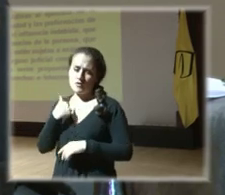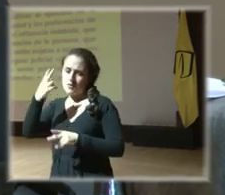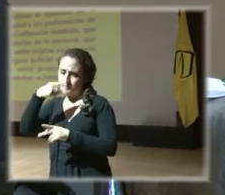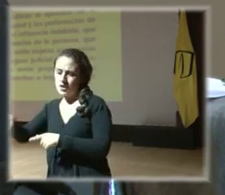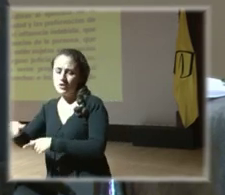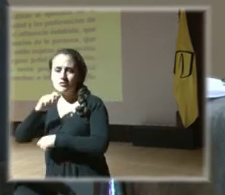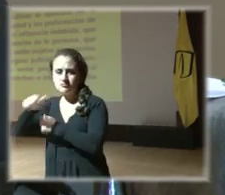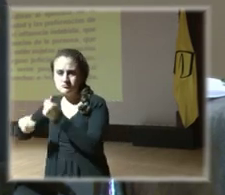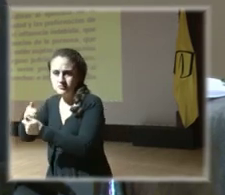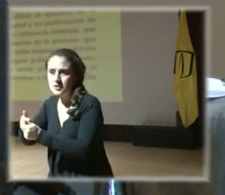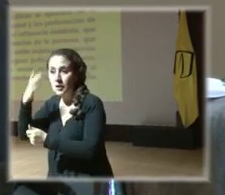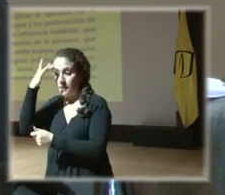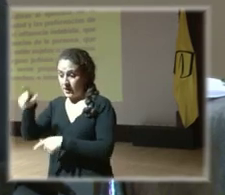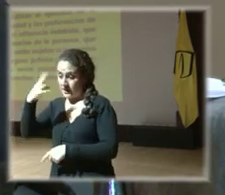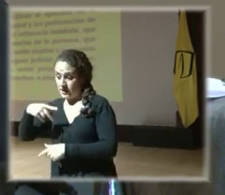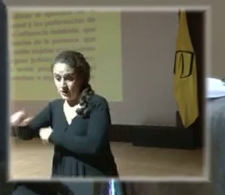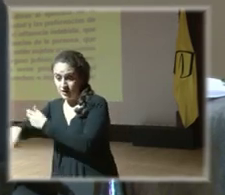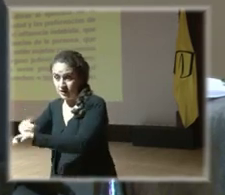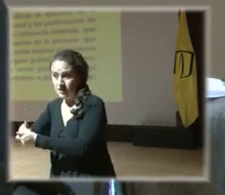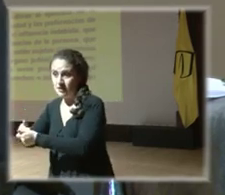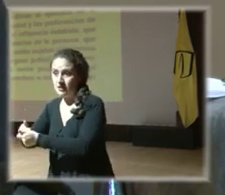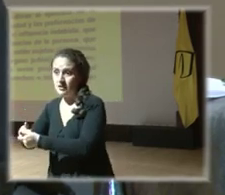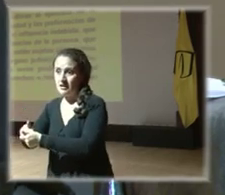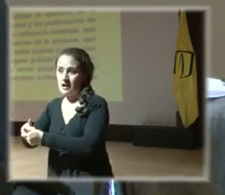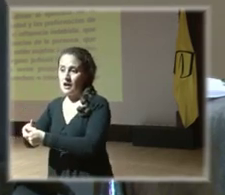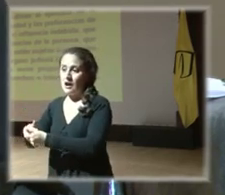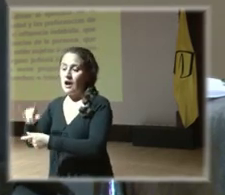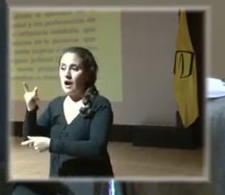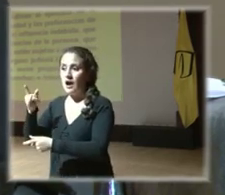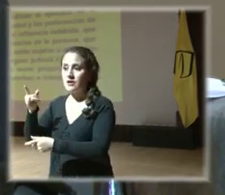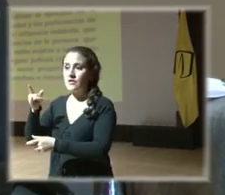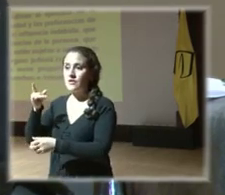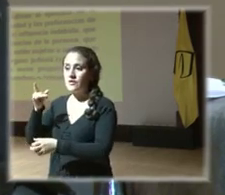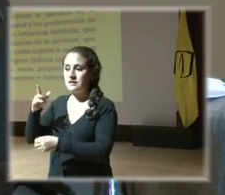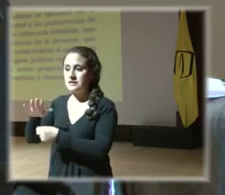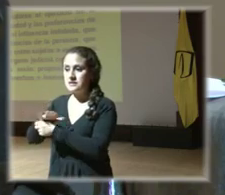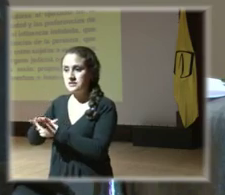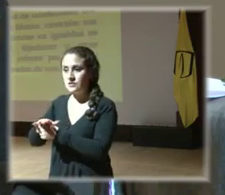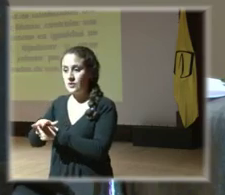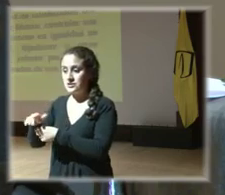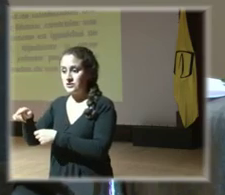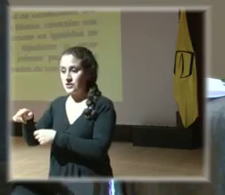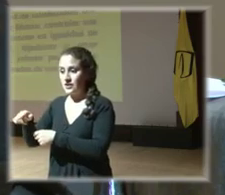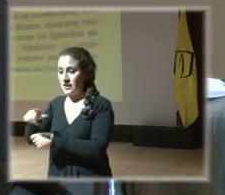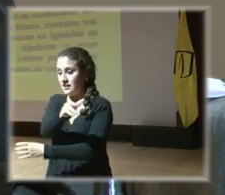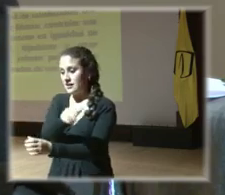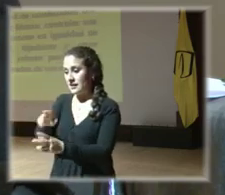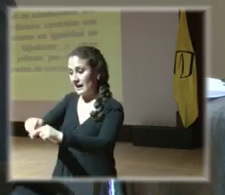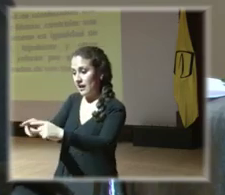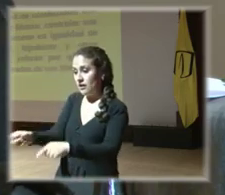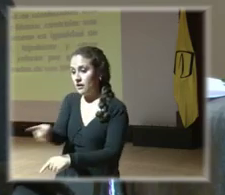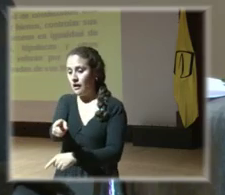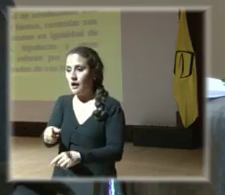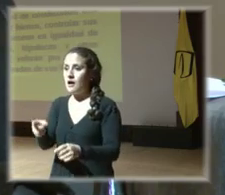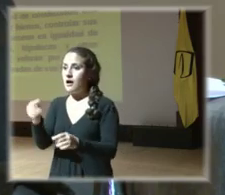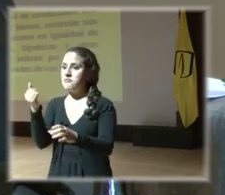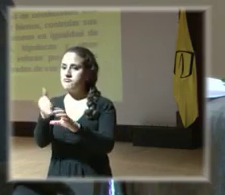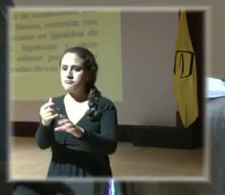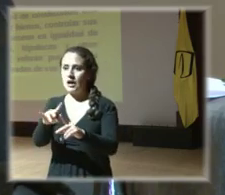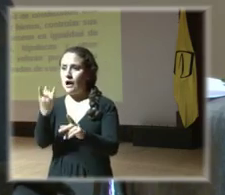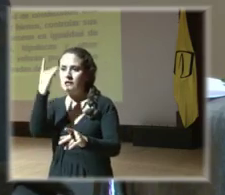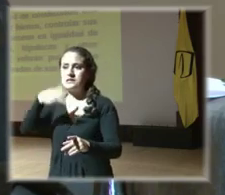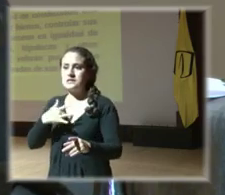piensan que si interdictan, el delito es más grave. Y entonces hay más condena penal para una persona que pudo haber